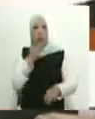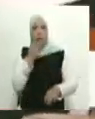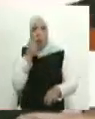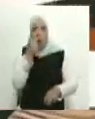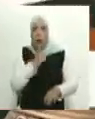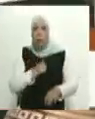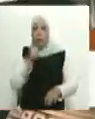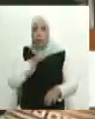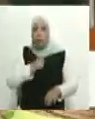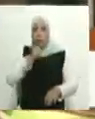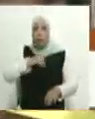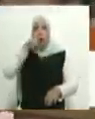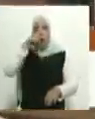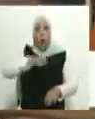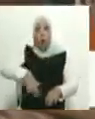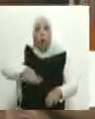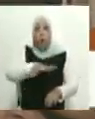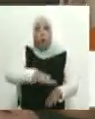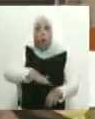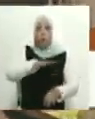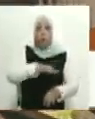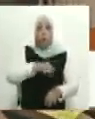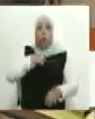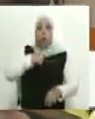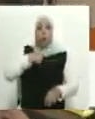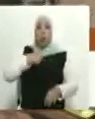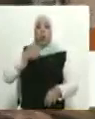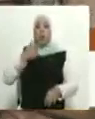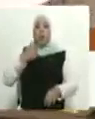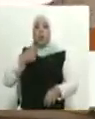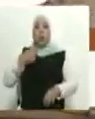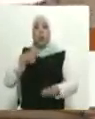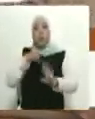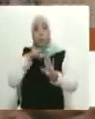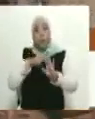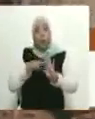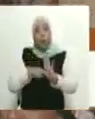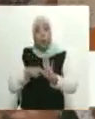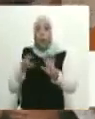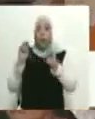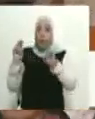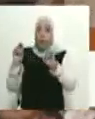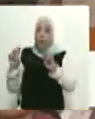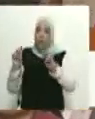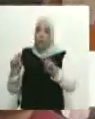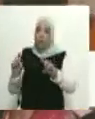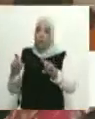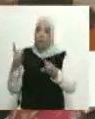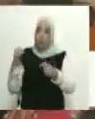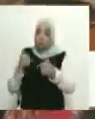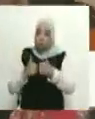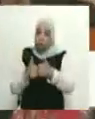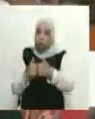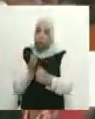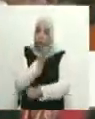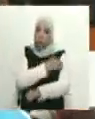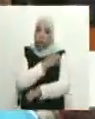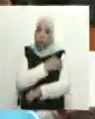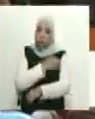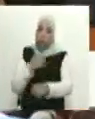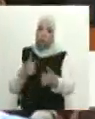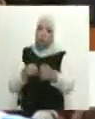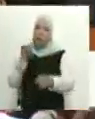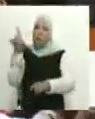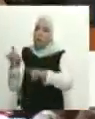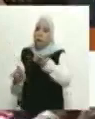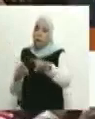Nuestro pueblo. Mi recomendación sana siempre es, donde los vean, acérquense. Y le